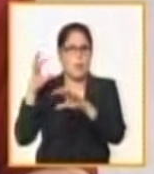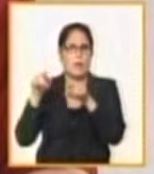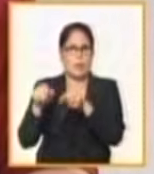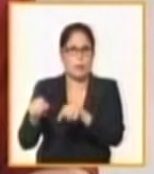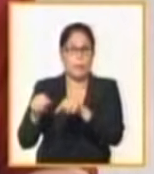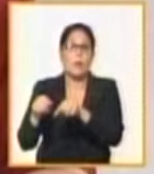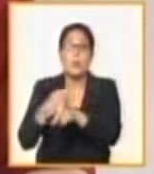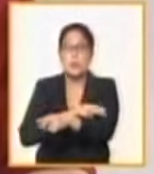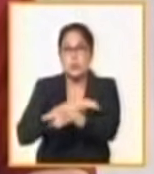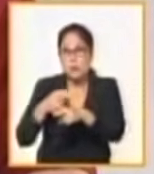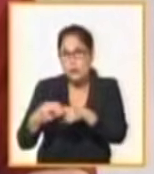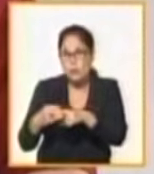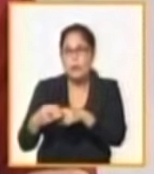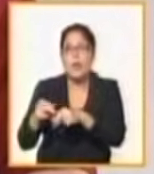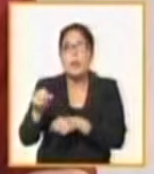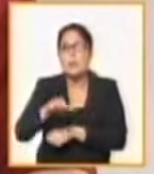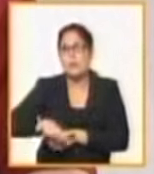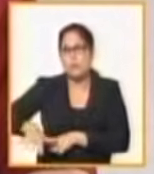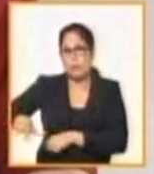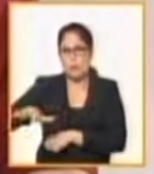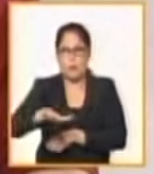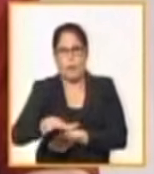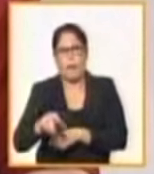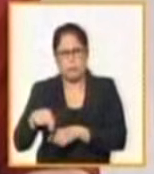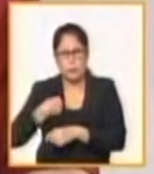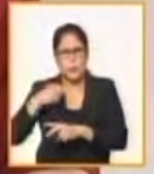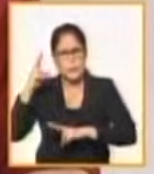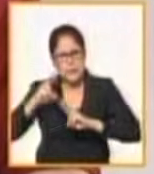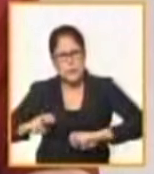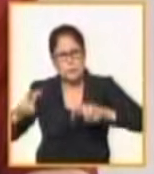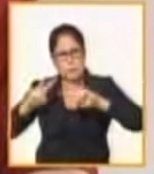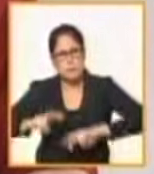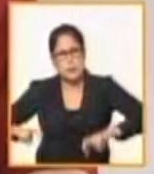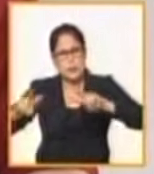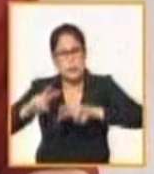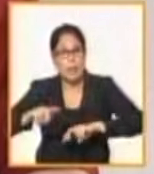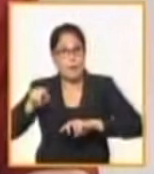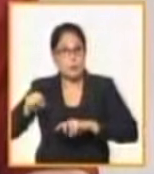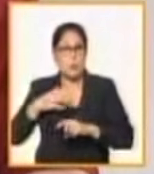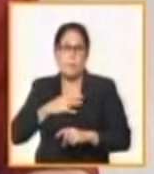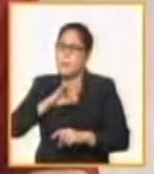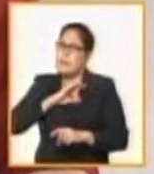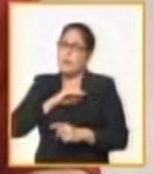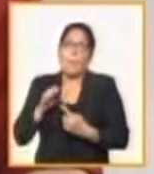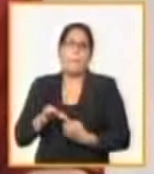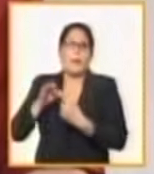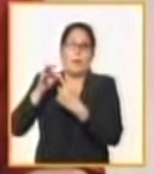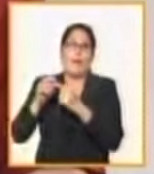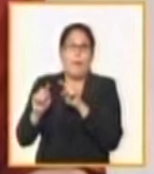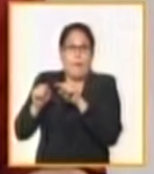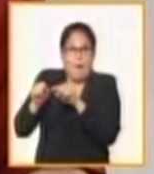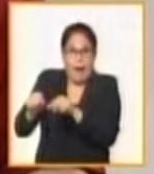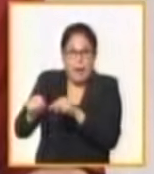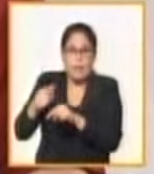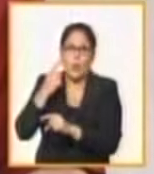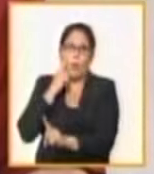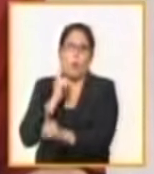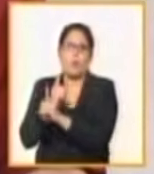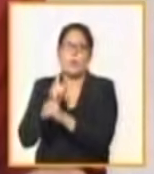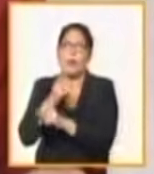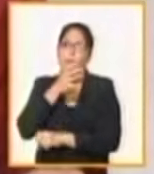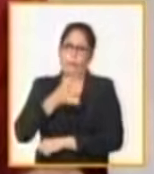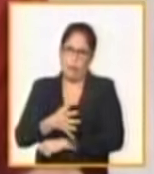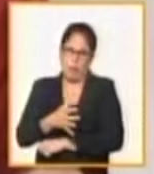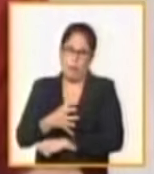de historia y de sociología. Fue un privilegio también porque allí no solo conocía a Fidel, sino